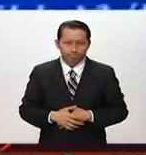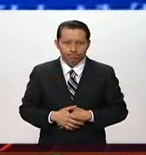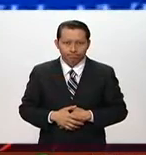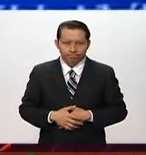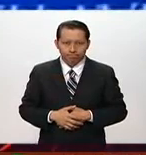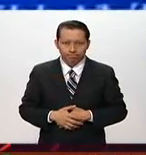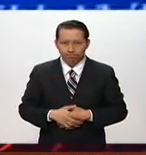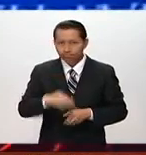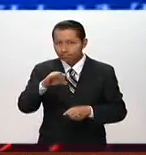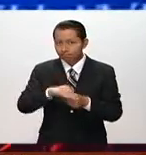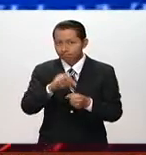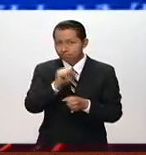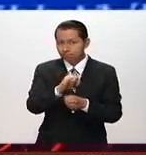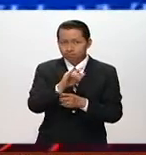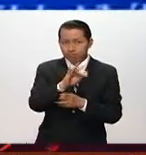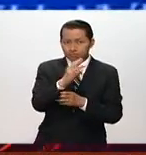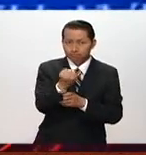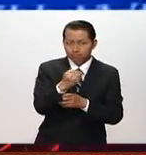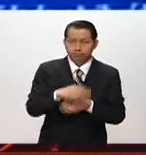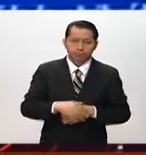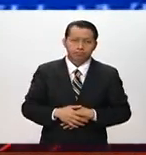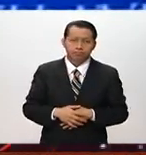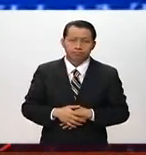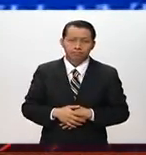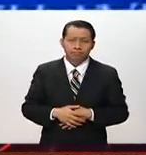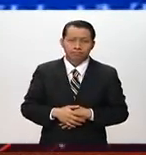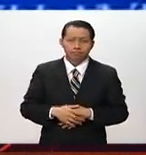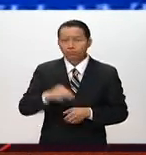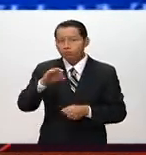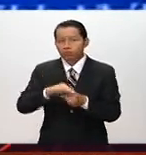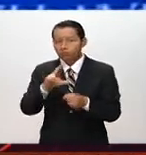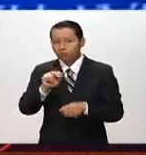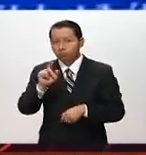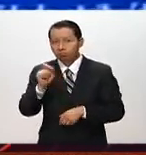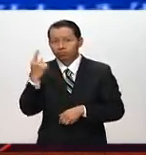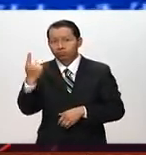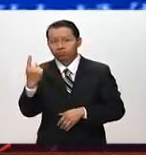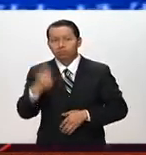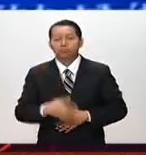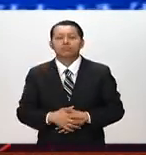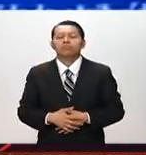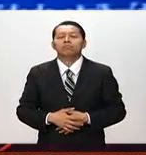Votaron sí 59. Votaron no 21.